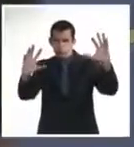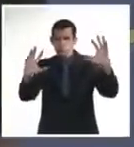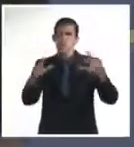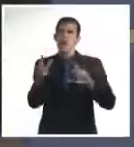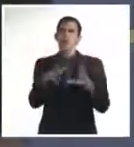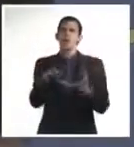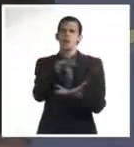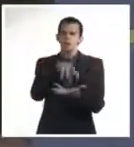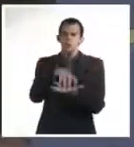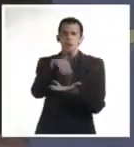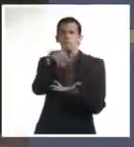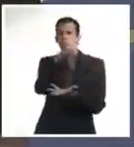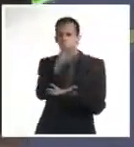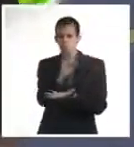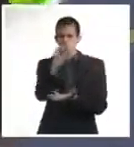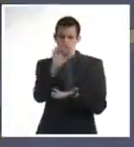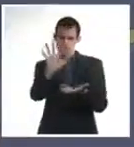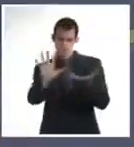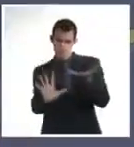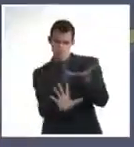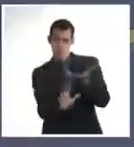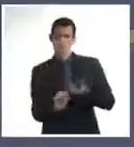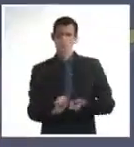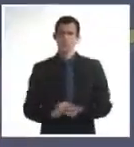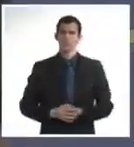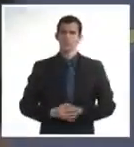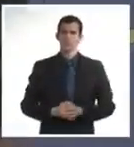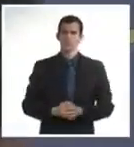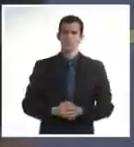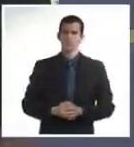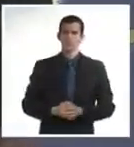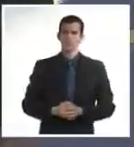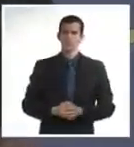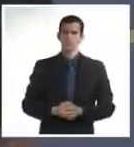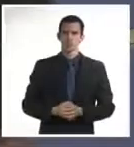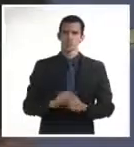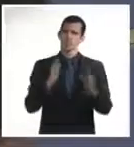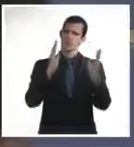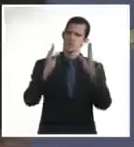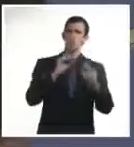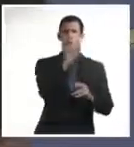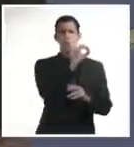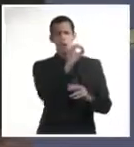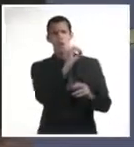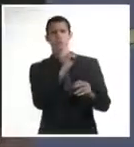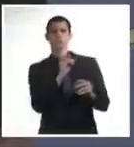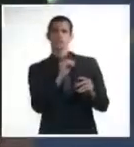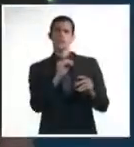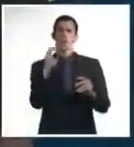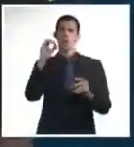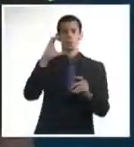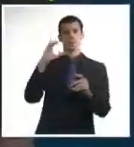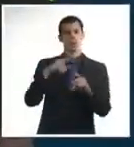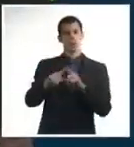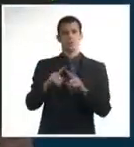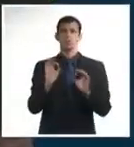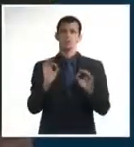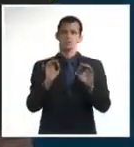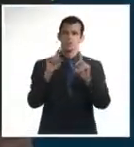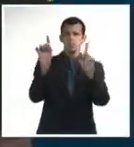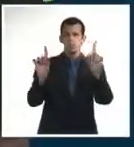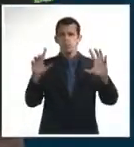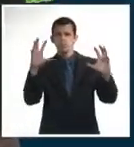oriental. Aislada actividad de chubascos y tormentas eléctricas en gran parte de nuestro país. Y para mañana se mantienen similares las condiciones